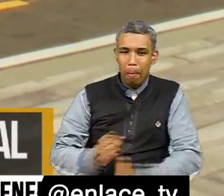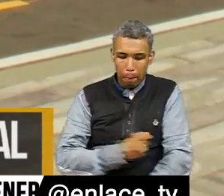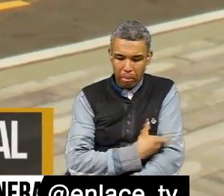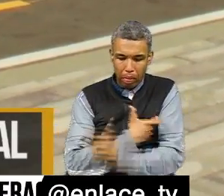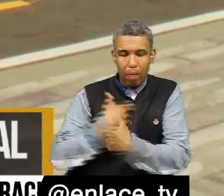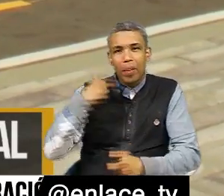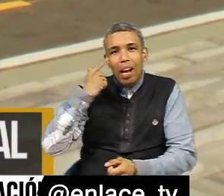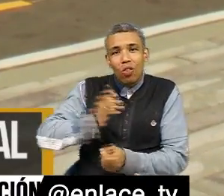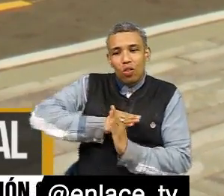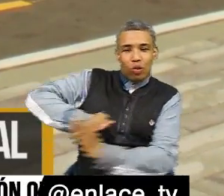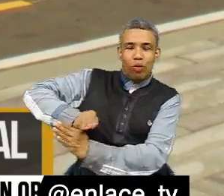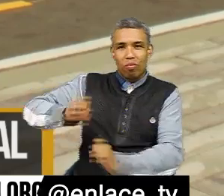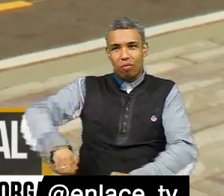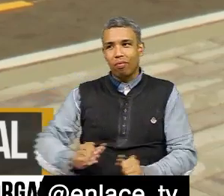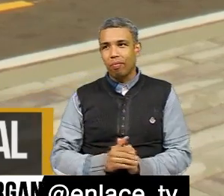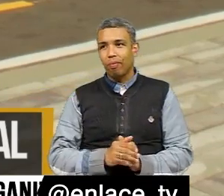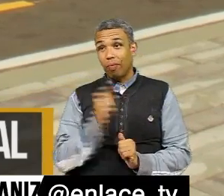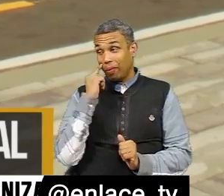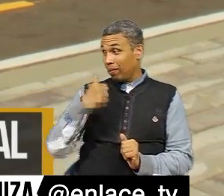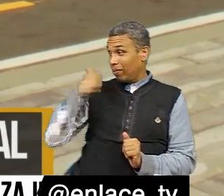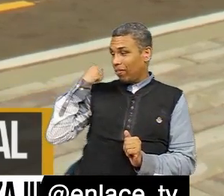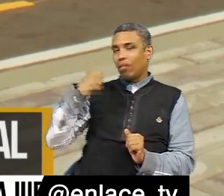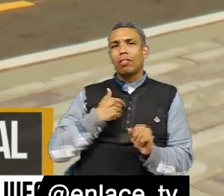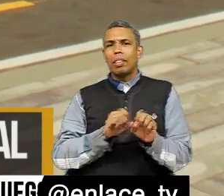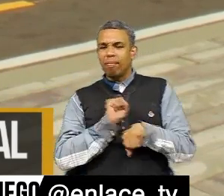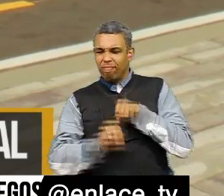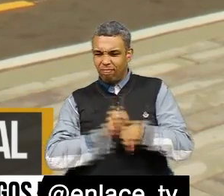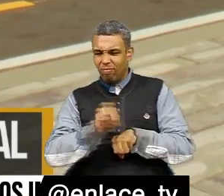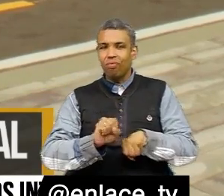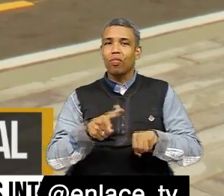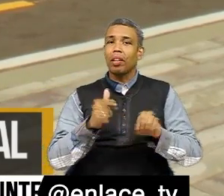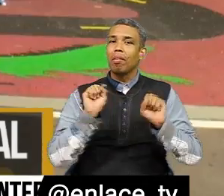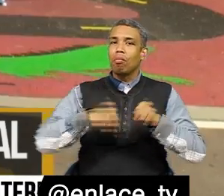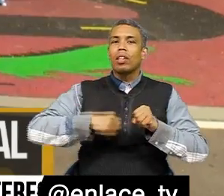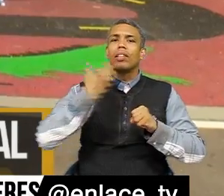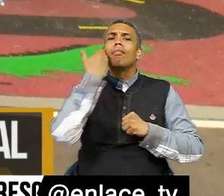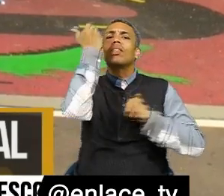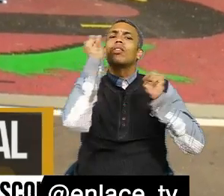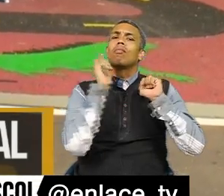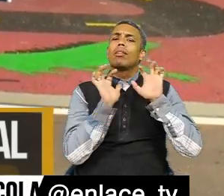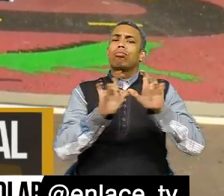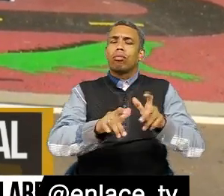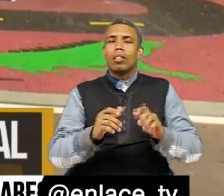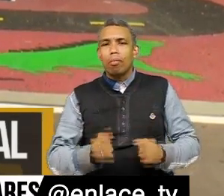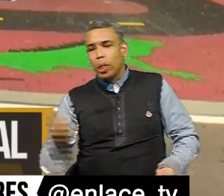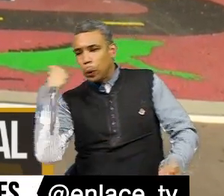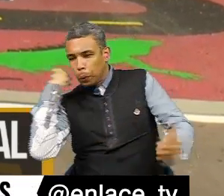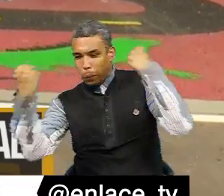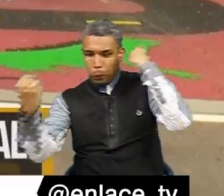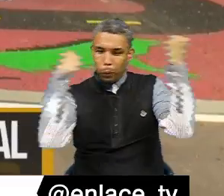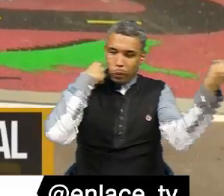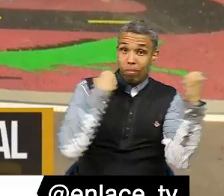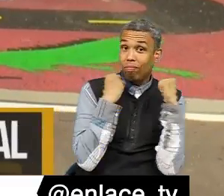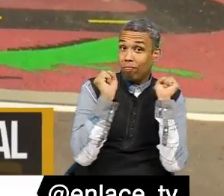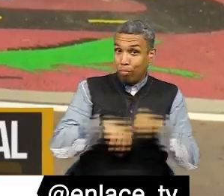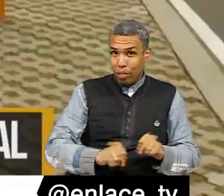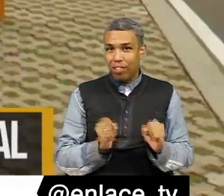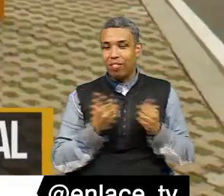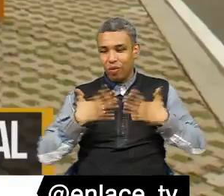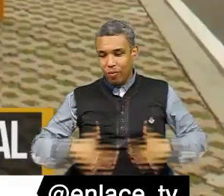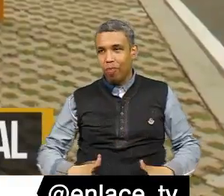con bicicleteros y en la parte posterior un gimnasio al aire libre. El entorno natural de la zona del Parque Gonzalo Jiménez de Quesada